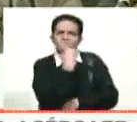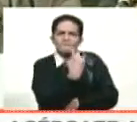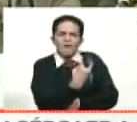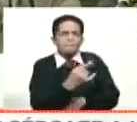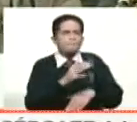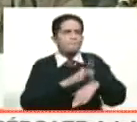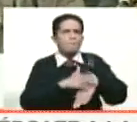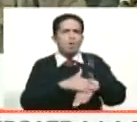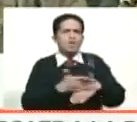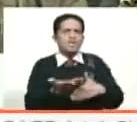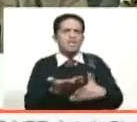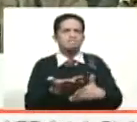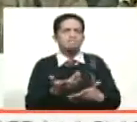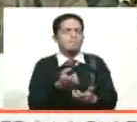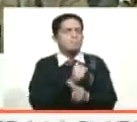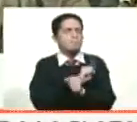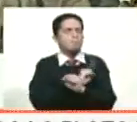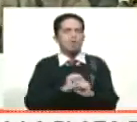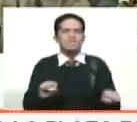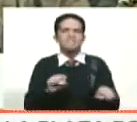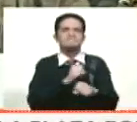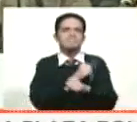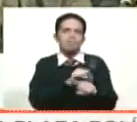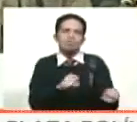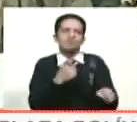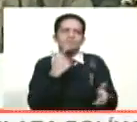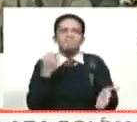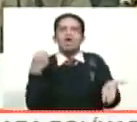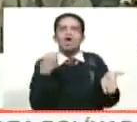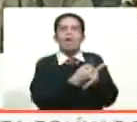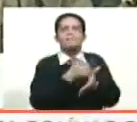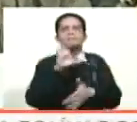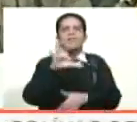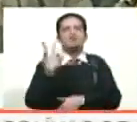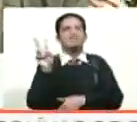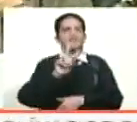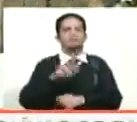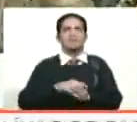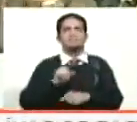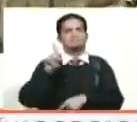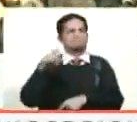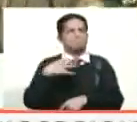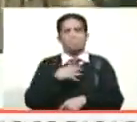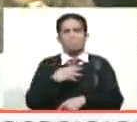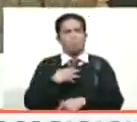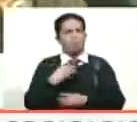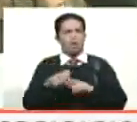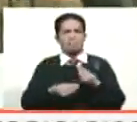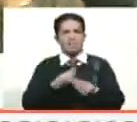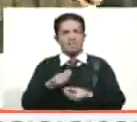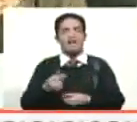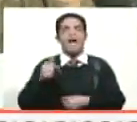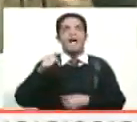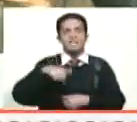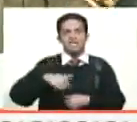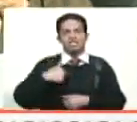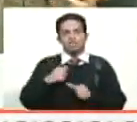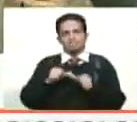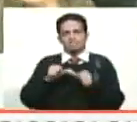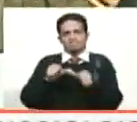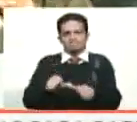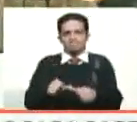no han podido concretar su golpe de Estado en Venezuela, ni lo van a poder concretar. Aquí voy a seguir